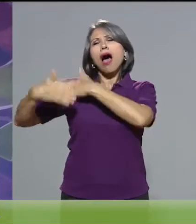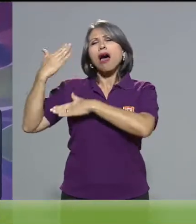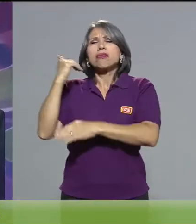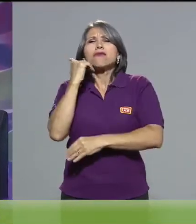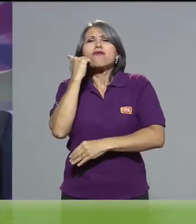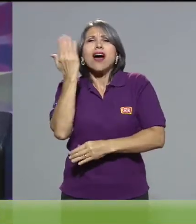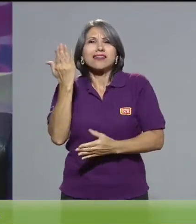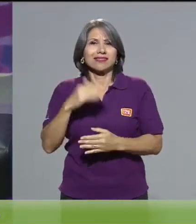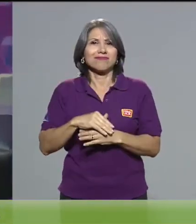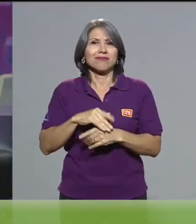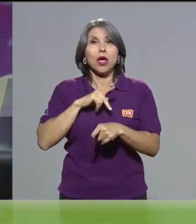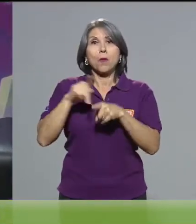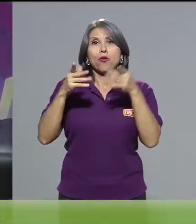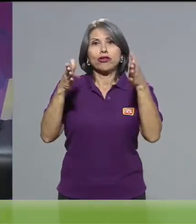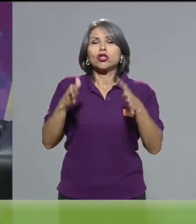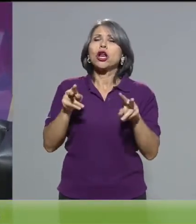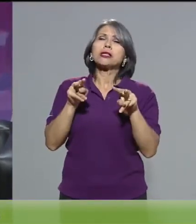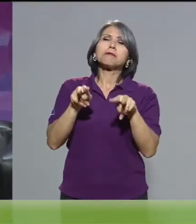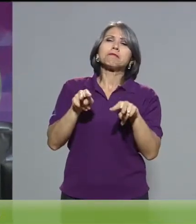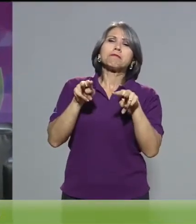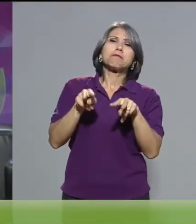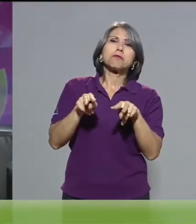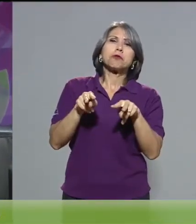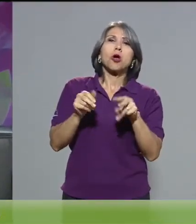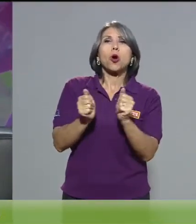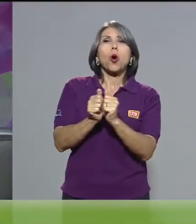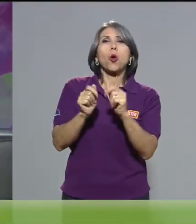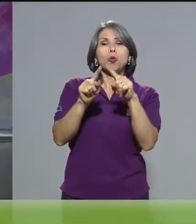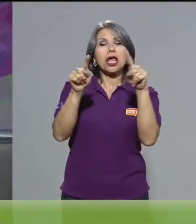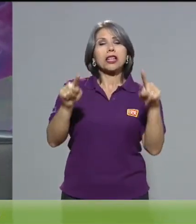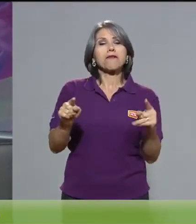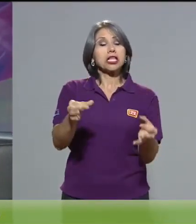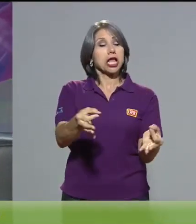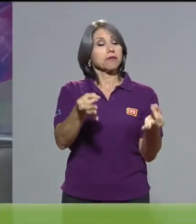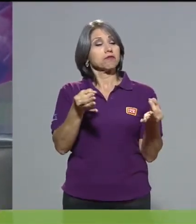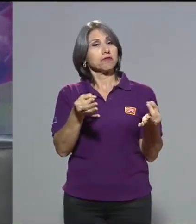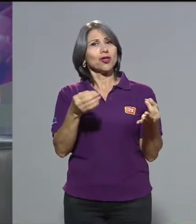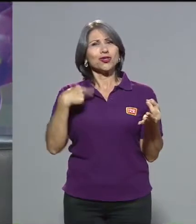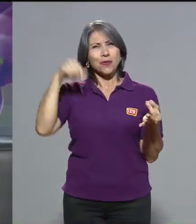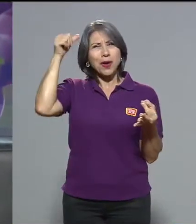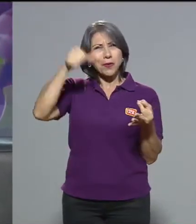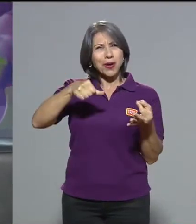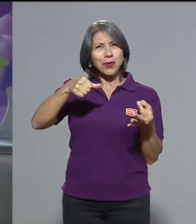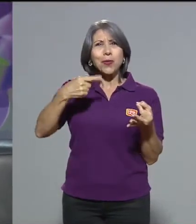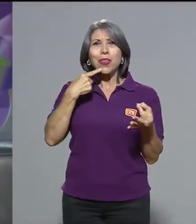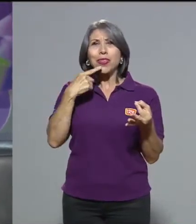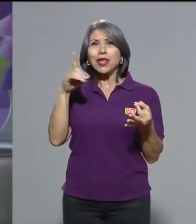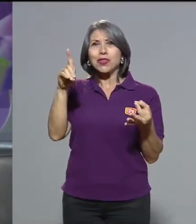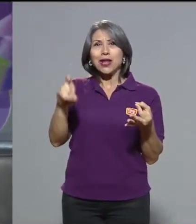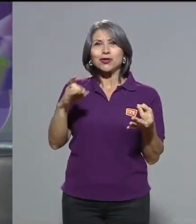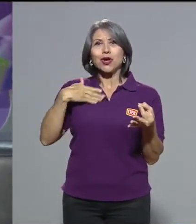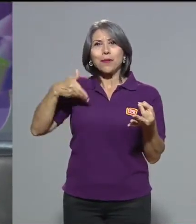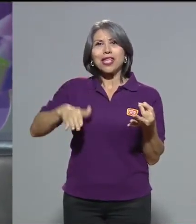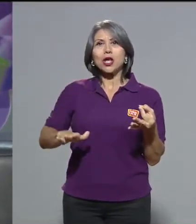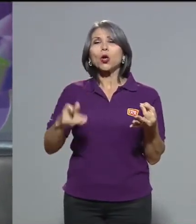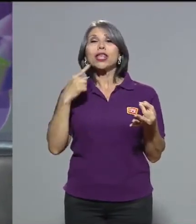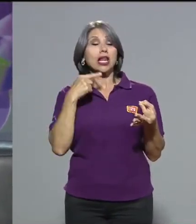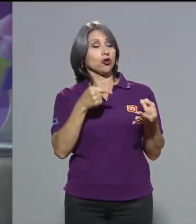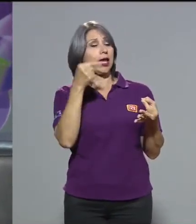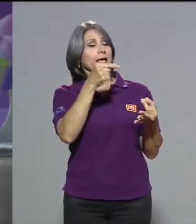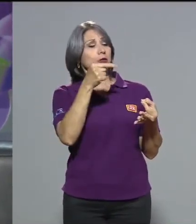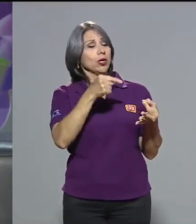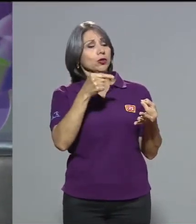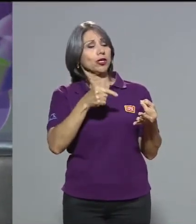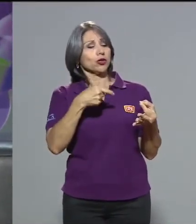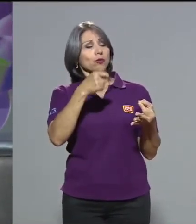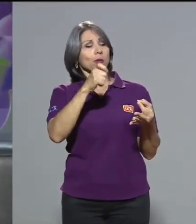los profesionales llegaban y sacaban una tablita. Yo me acuerdo cuando a mí me diagnosticaron a mi hijo, tiene esto, ok, sí, tiene